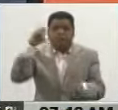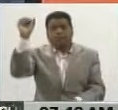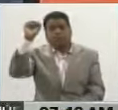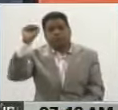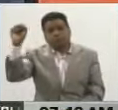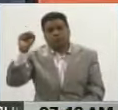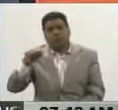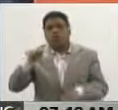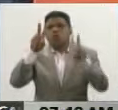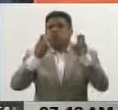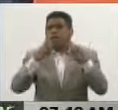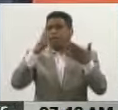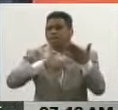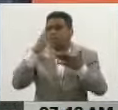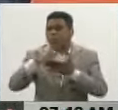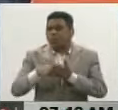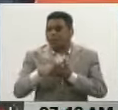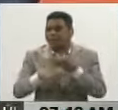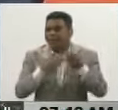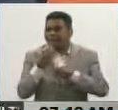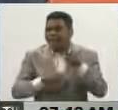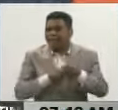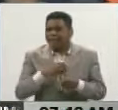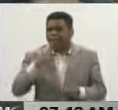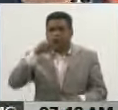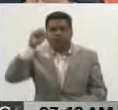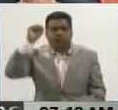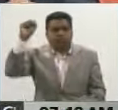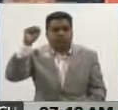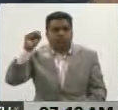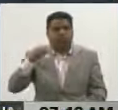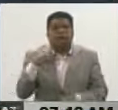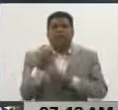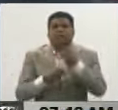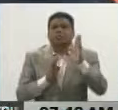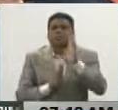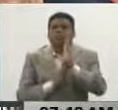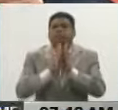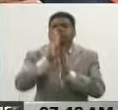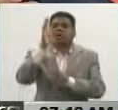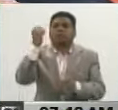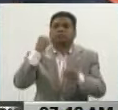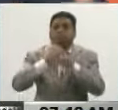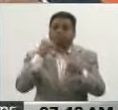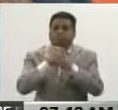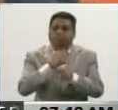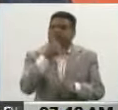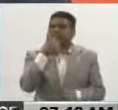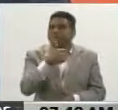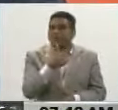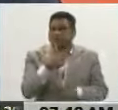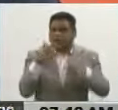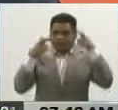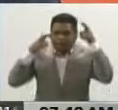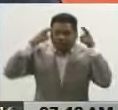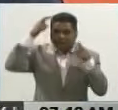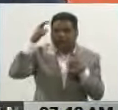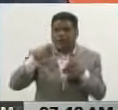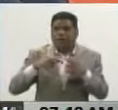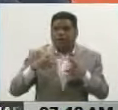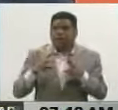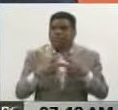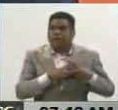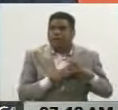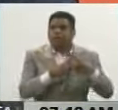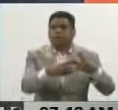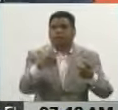que Nicolás Maduro ha creado para seguir desarrollando la obra de Hugo Chávez y la voluntad del pueblo de Venezuela de